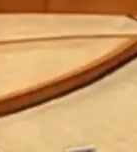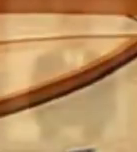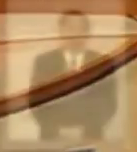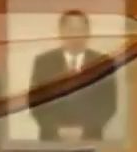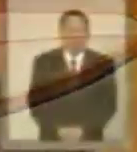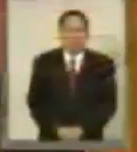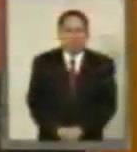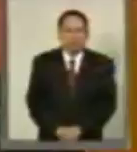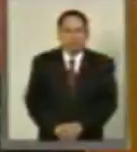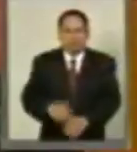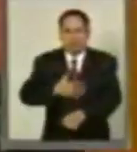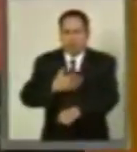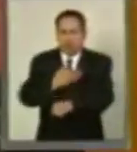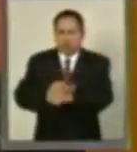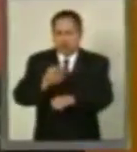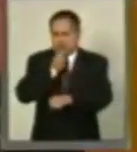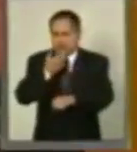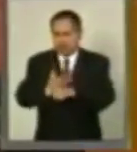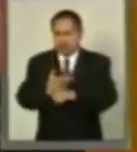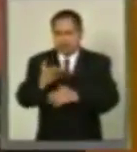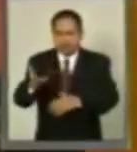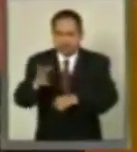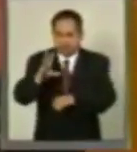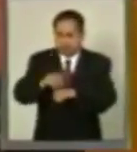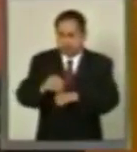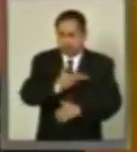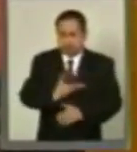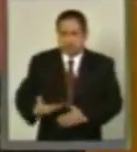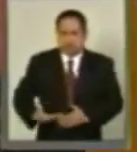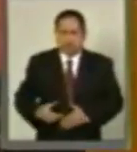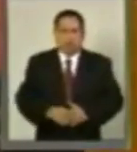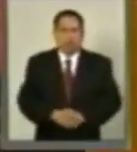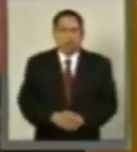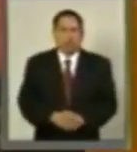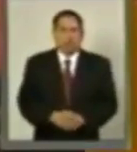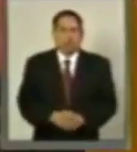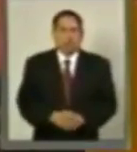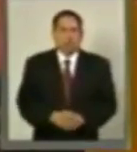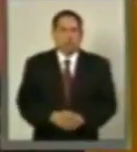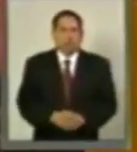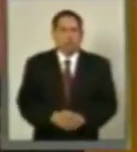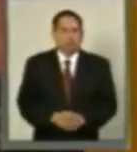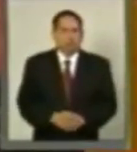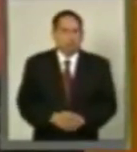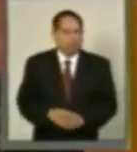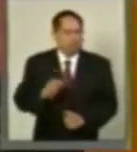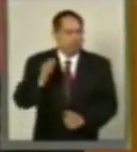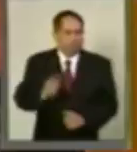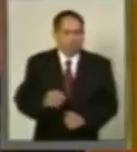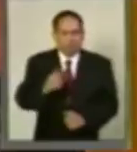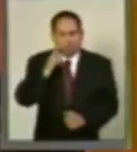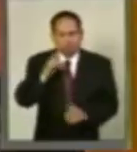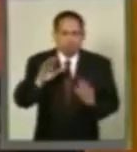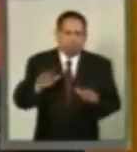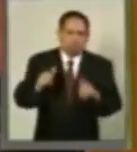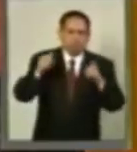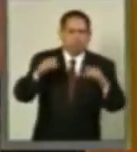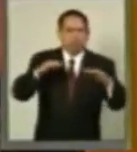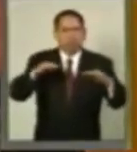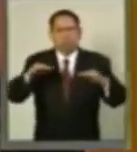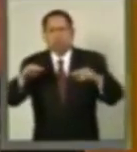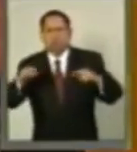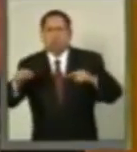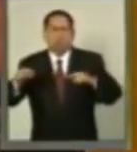Buenas tardes, señor secretario. Con su venia, señor presidente. Tal como sucede en la arena pública,